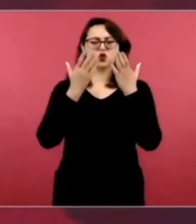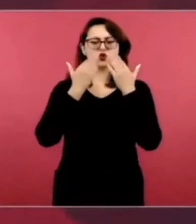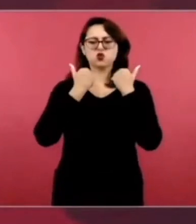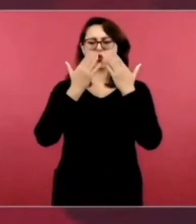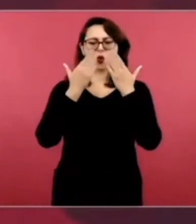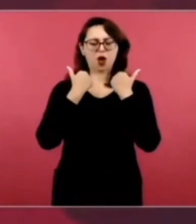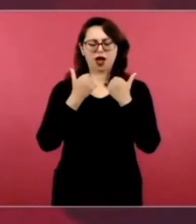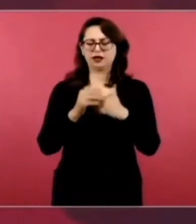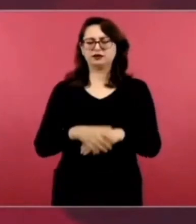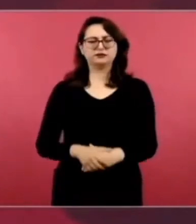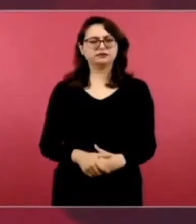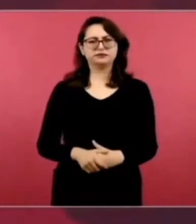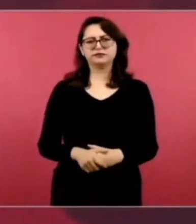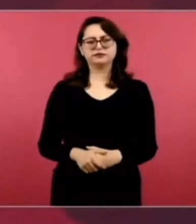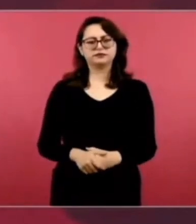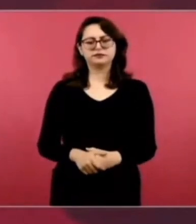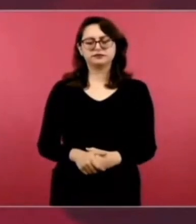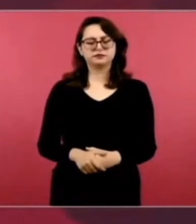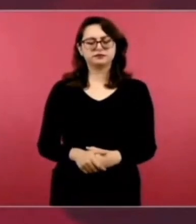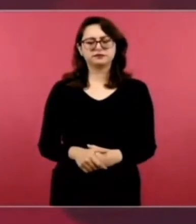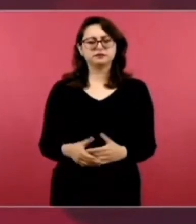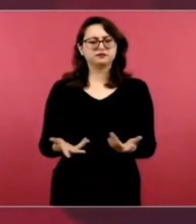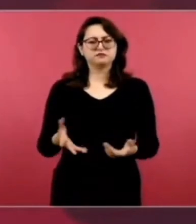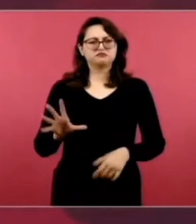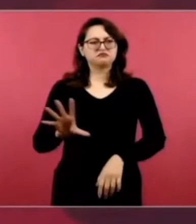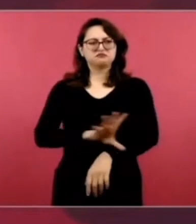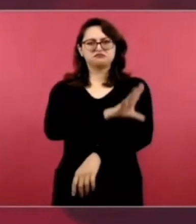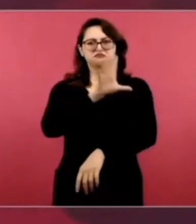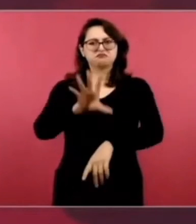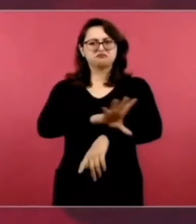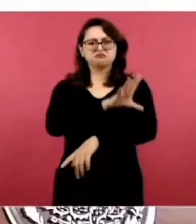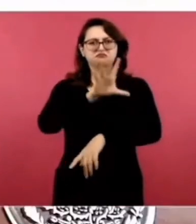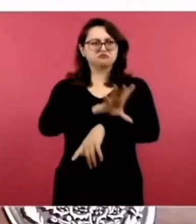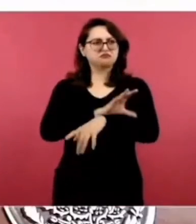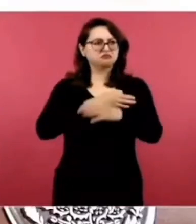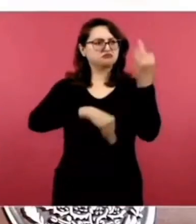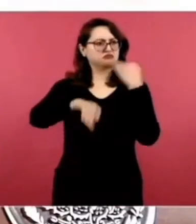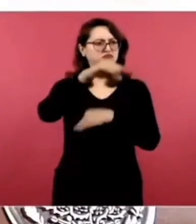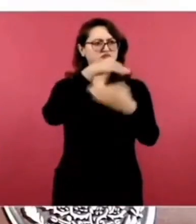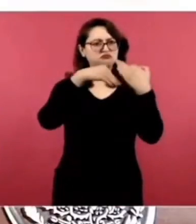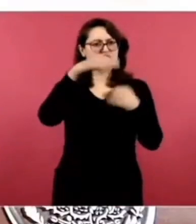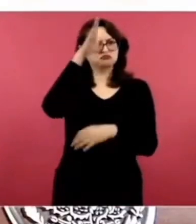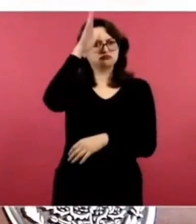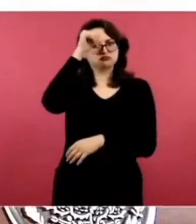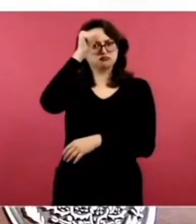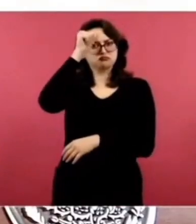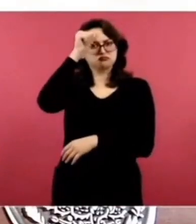a la cuestión energética, en particular